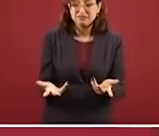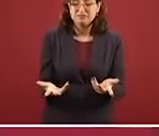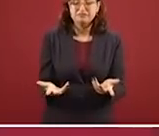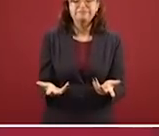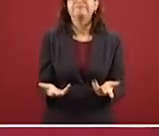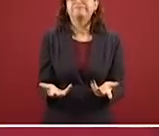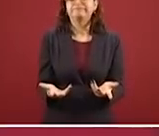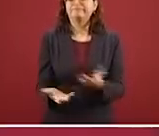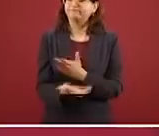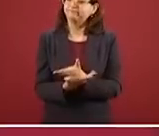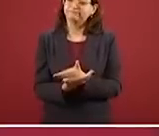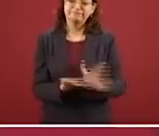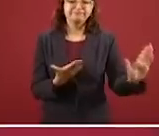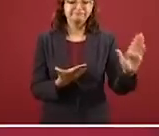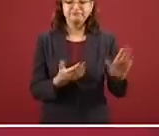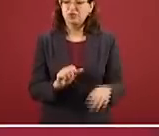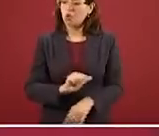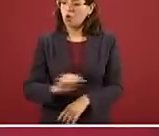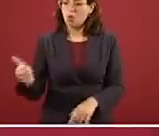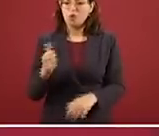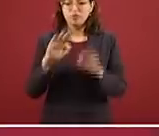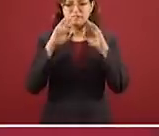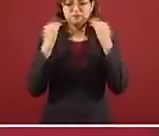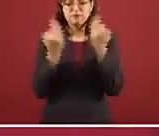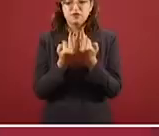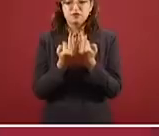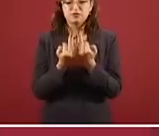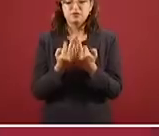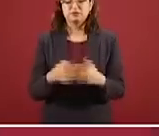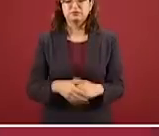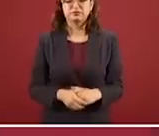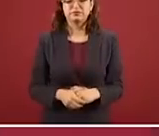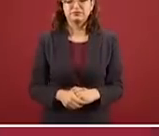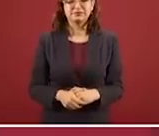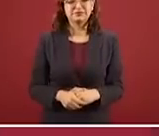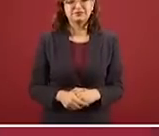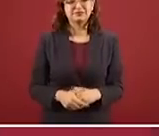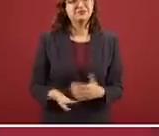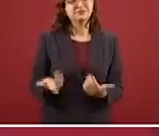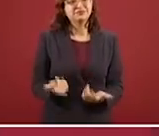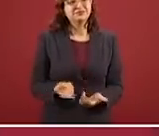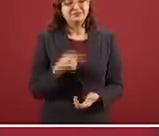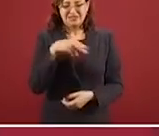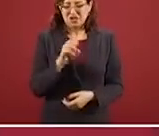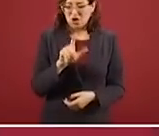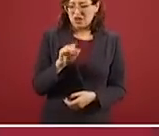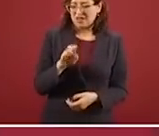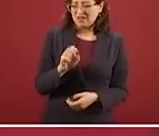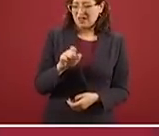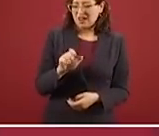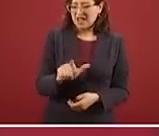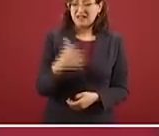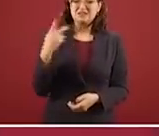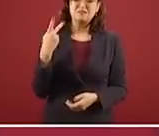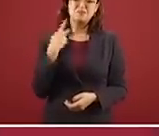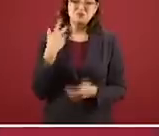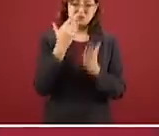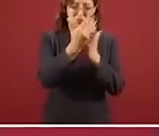Optar por otra cosa. Es que esto no puede funcionar y no